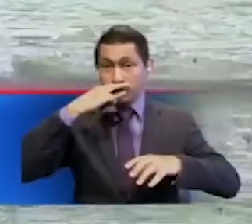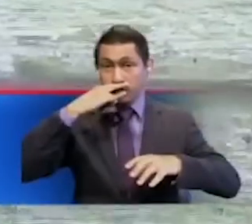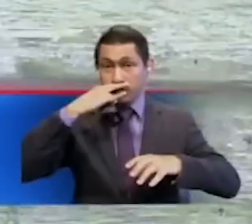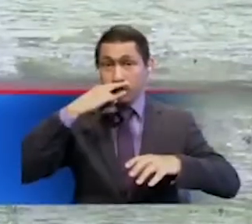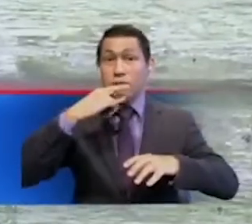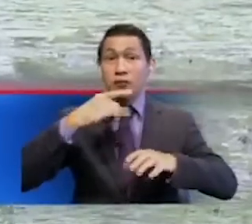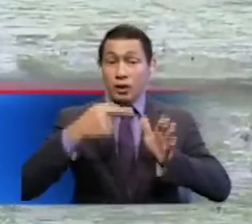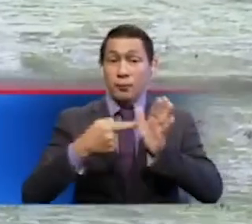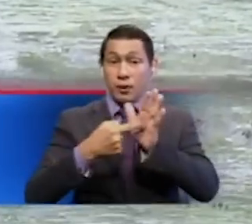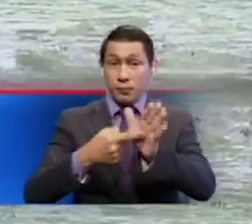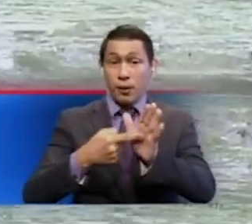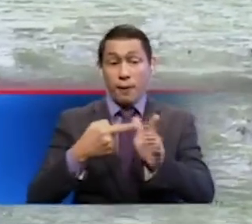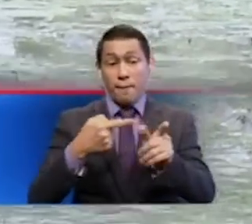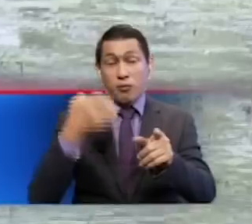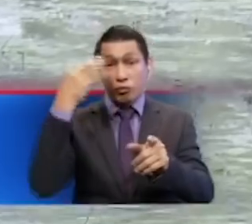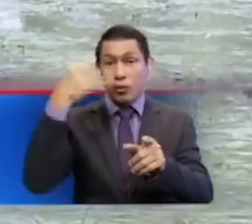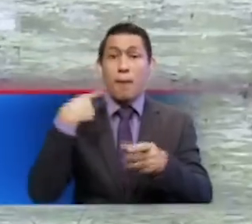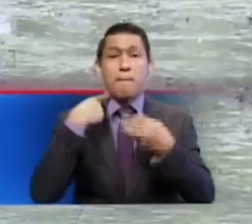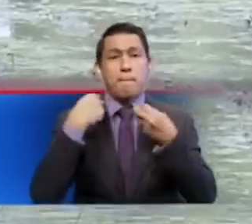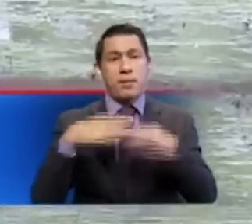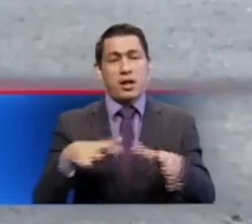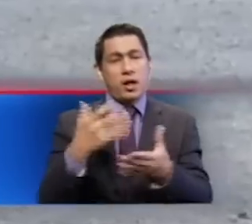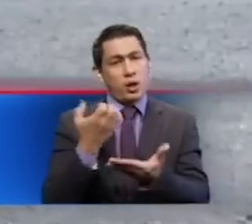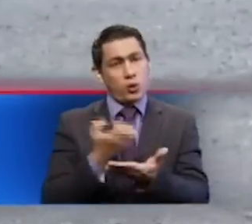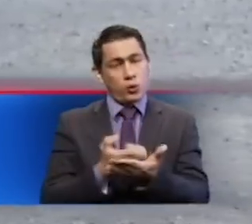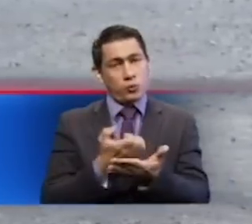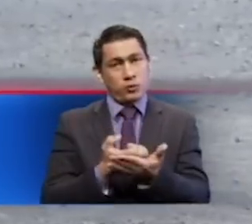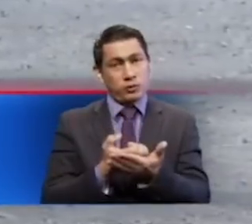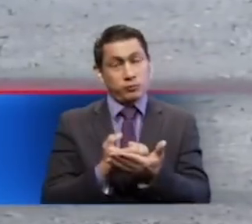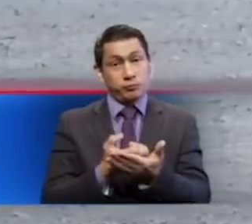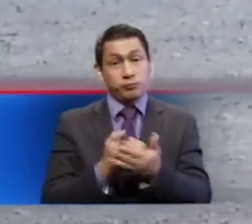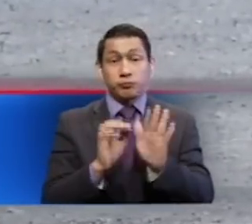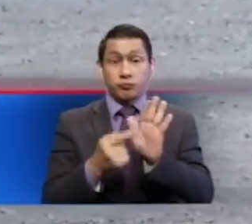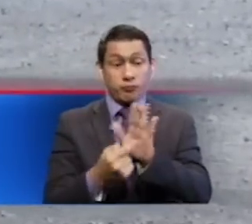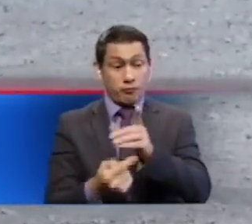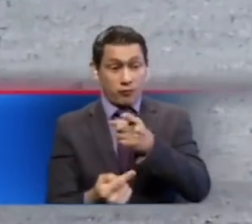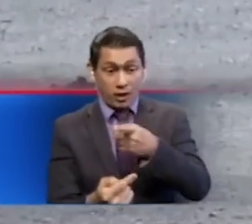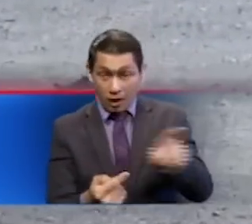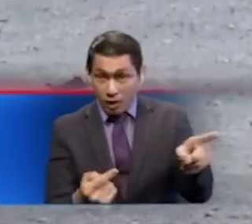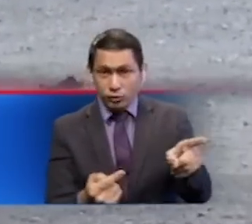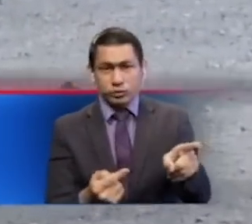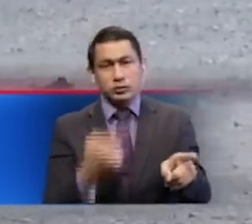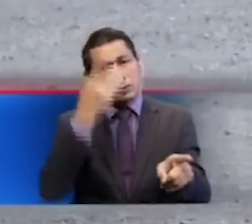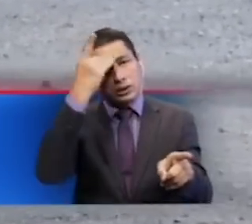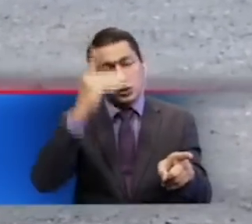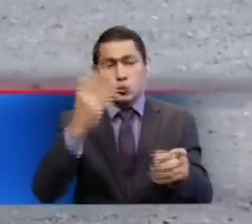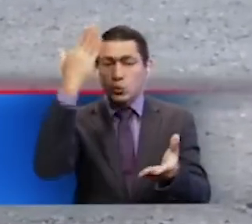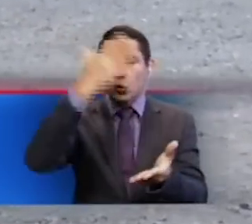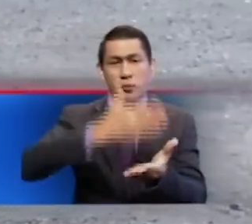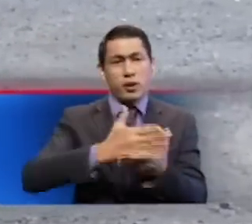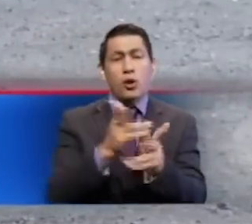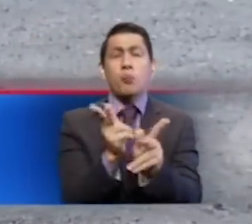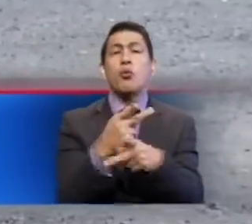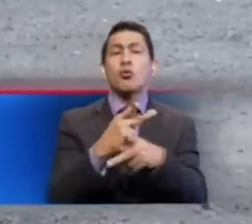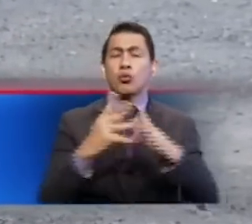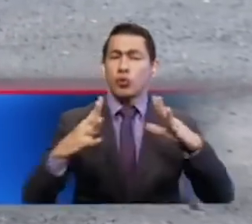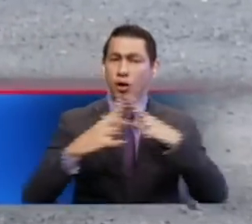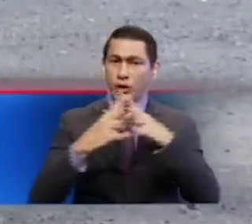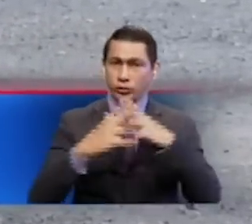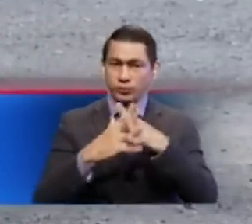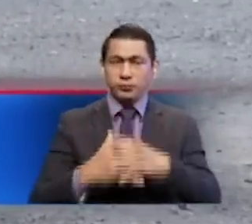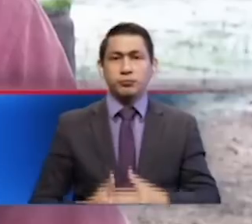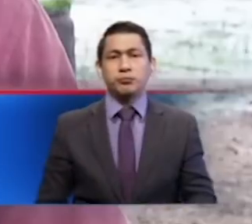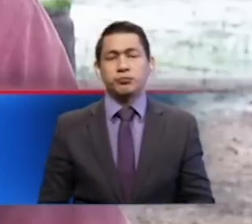cosecha, las pérdidas serían millonarias. Quienes ya cosecharon prefirieron no volver a sembrar hasta el próximo año. No